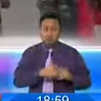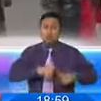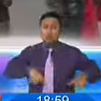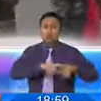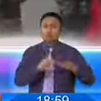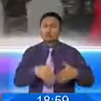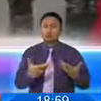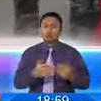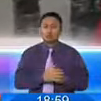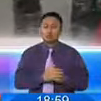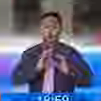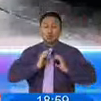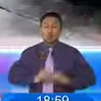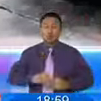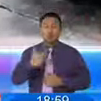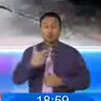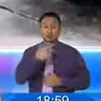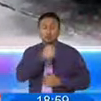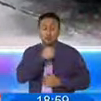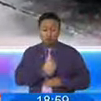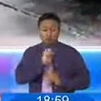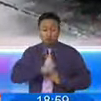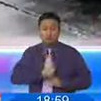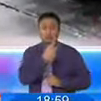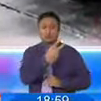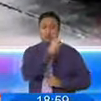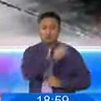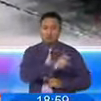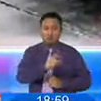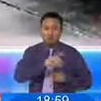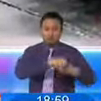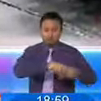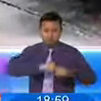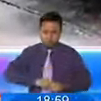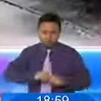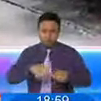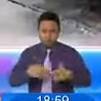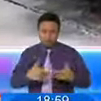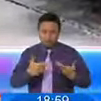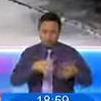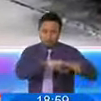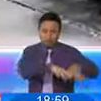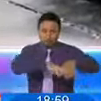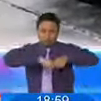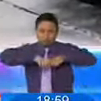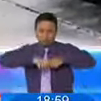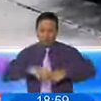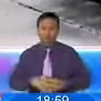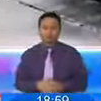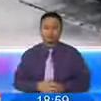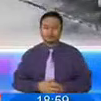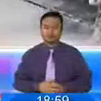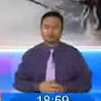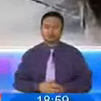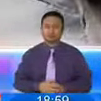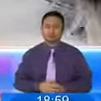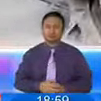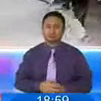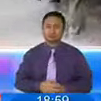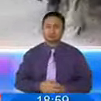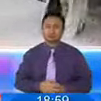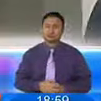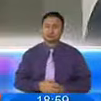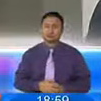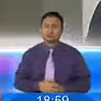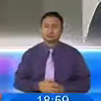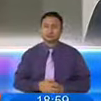coordenadas para recuperar los cuerpos del grupo periodístico de Diario El Comercio, secuestrado y posterior asesinado por el Frente Oliver